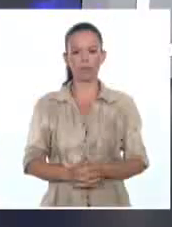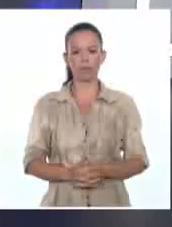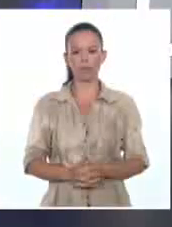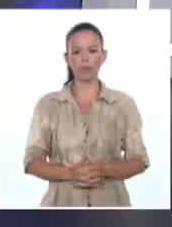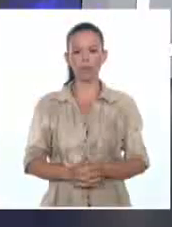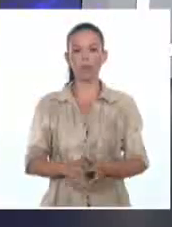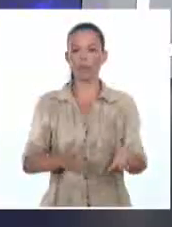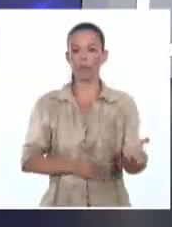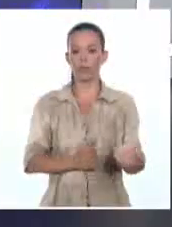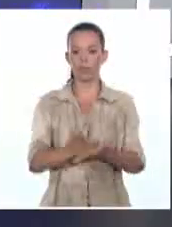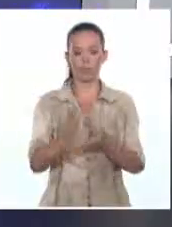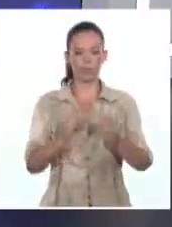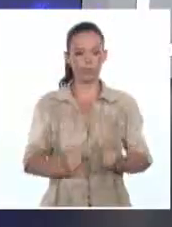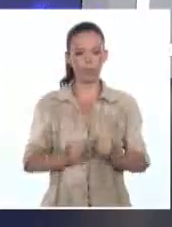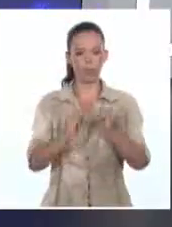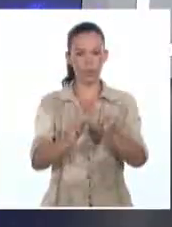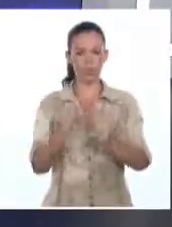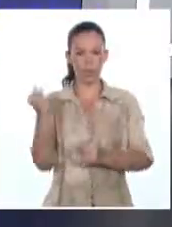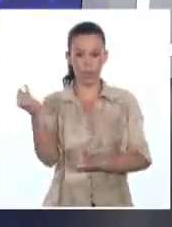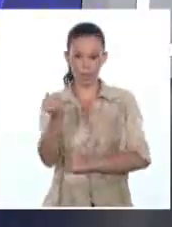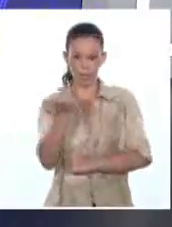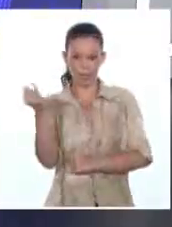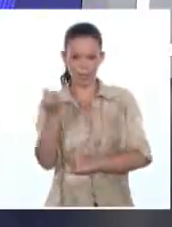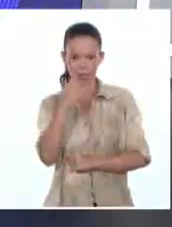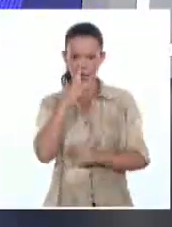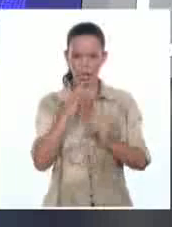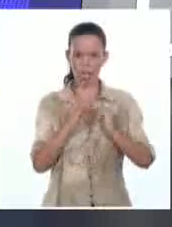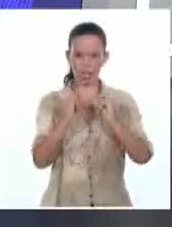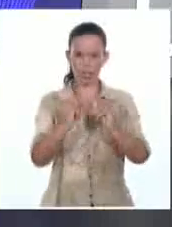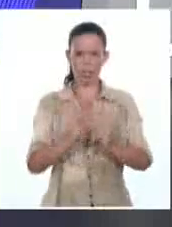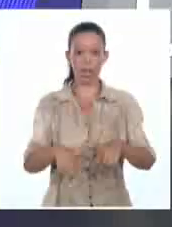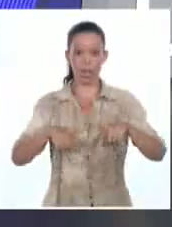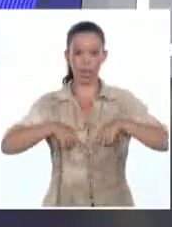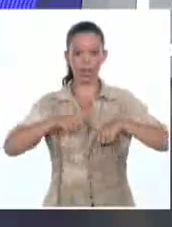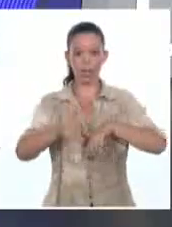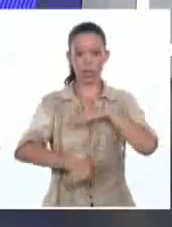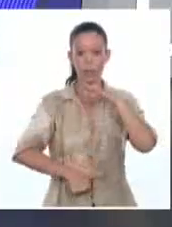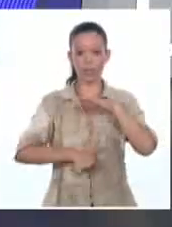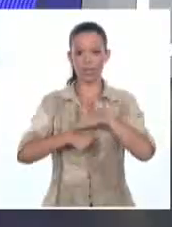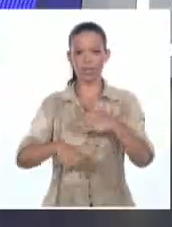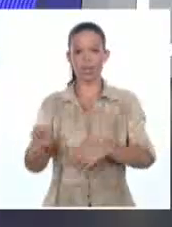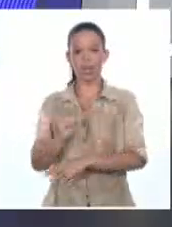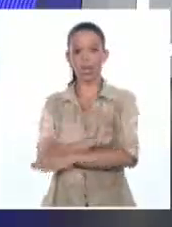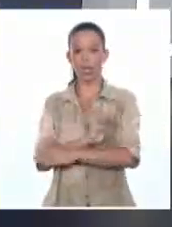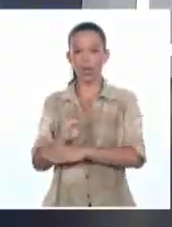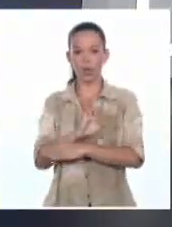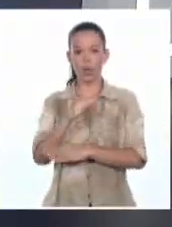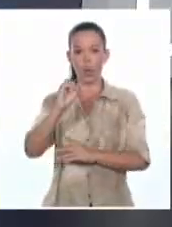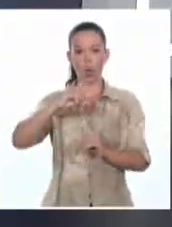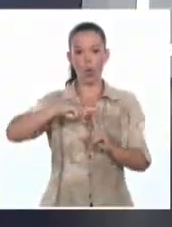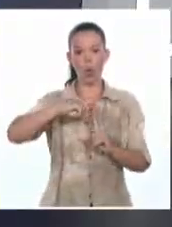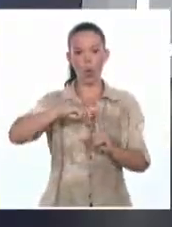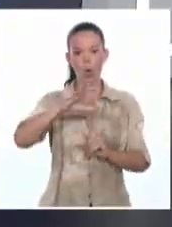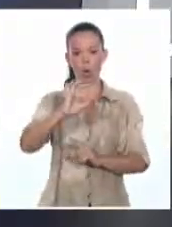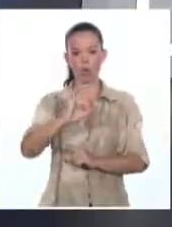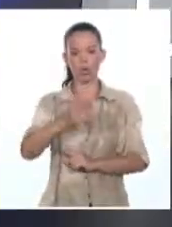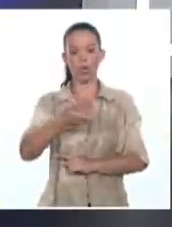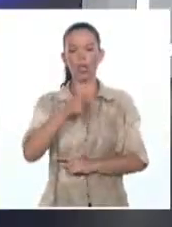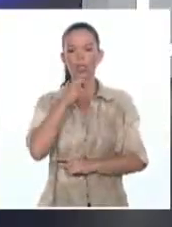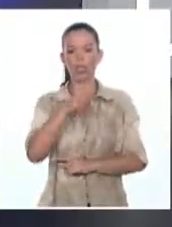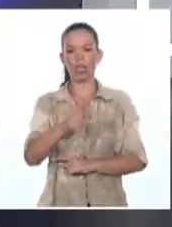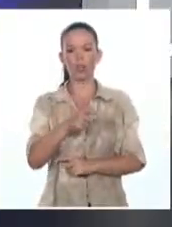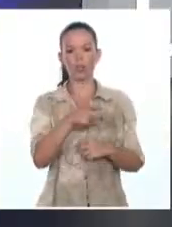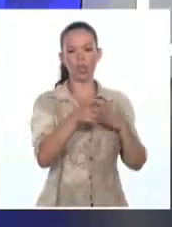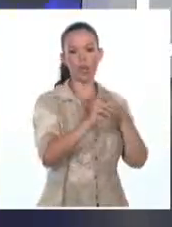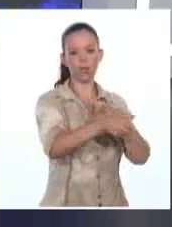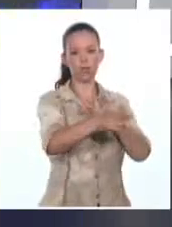Acontecer internacional en el Estelar. El candidato presidencial ecuatoriano Otto Sonnenholzner denunció una balacera frente al